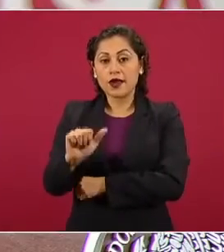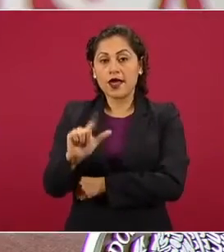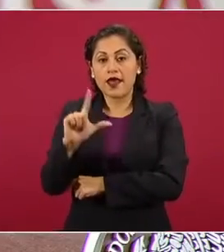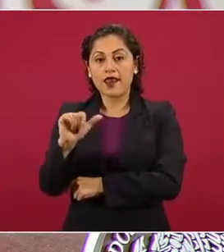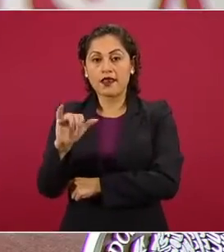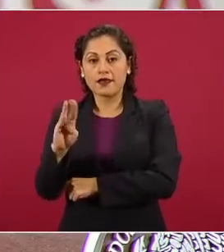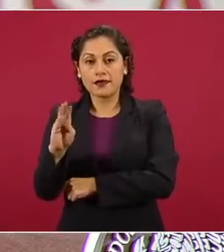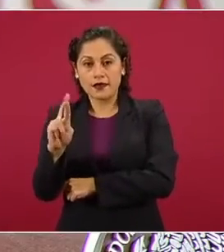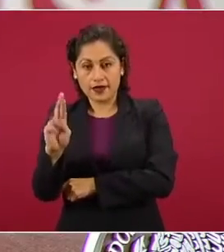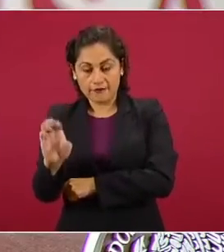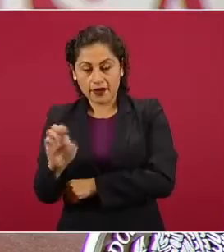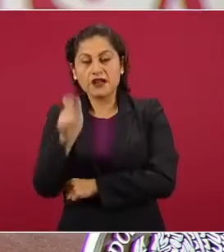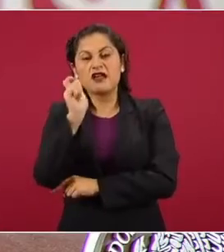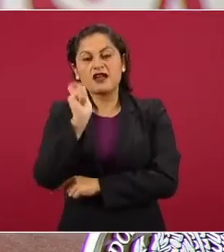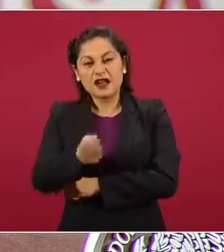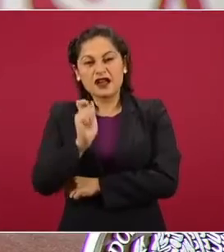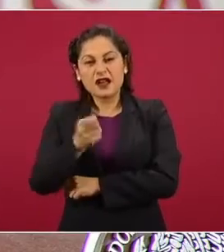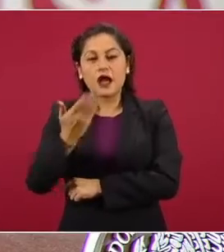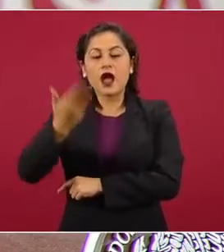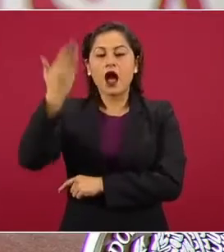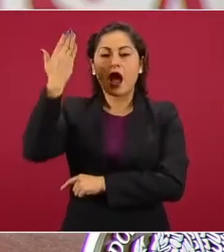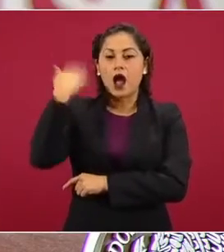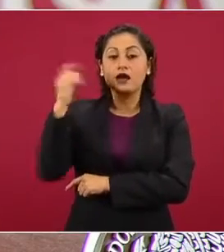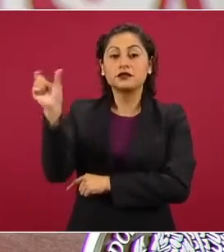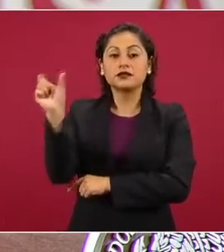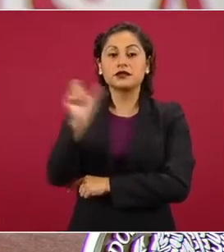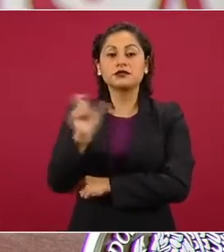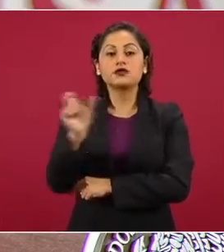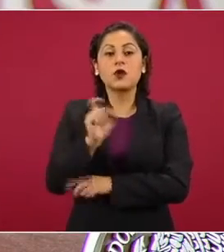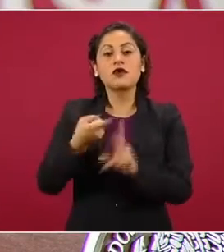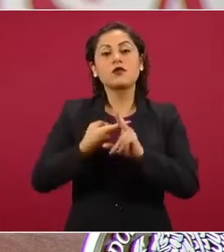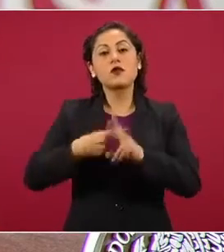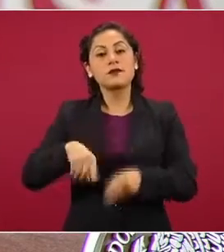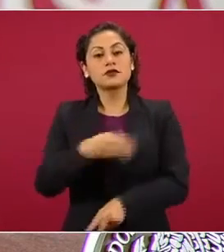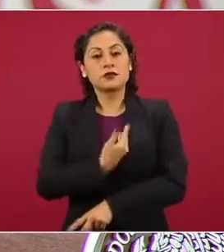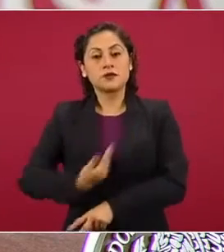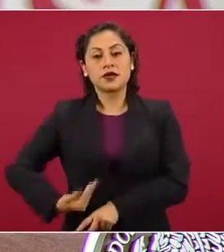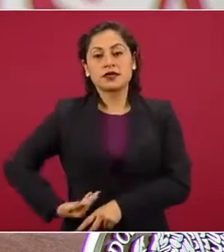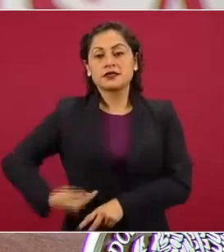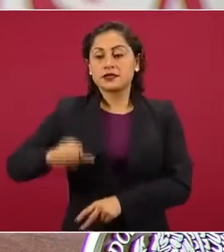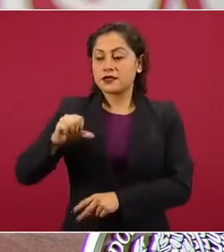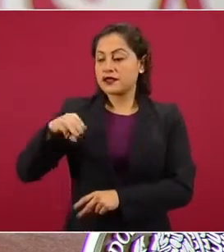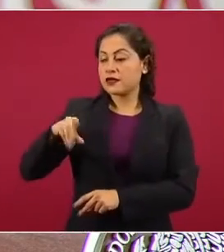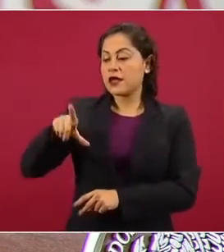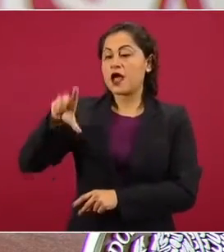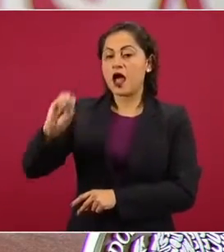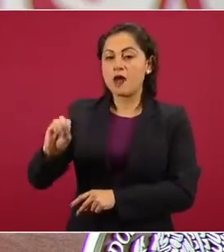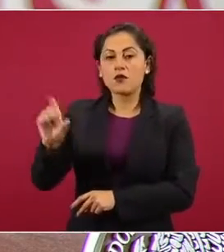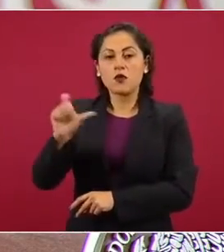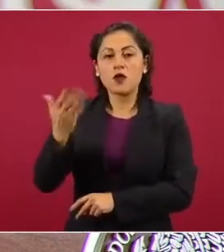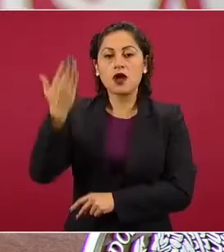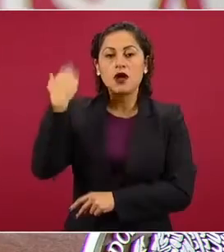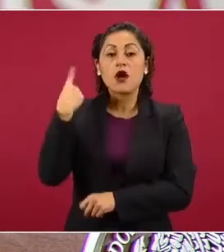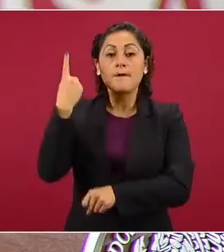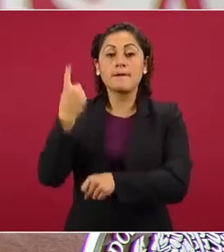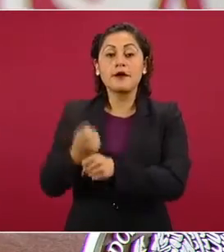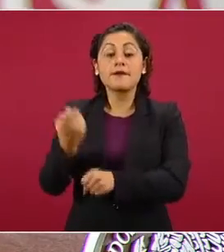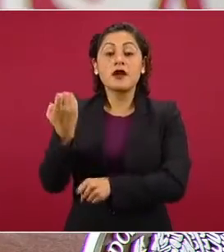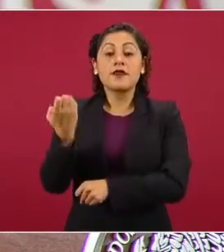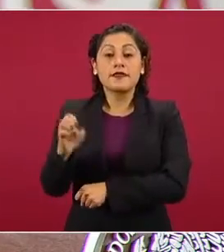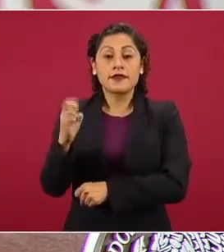inicio del gobierno del presidente López Obrador, el 1 de enero del